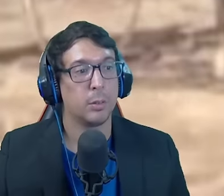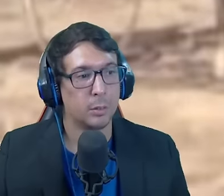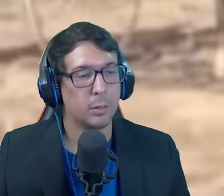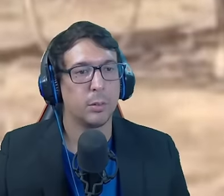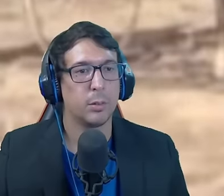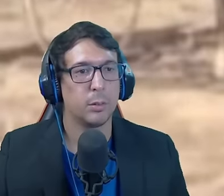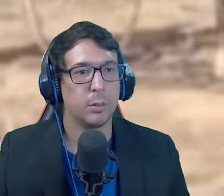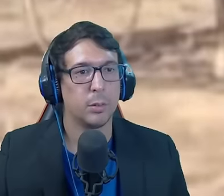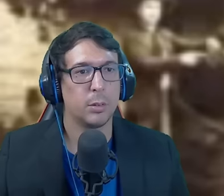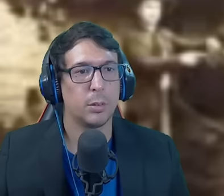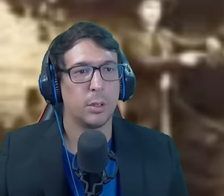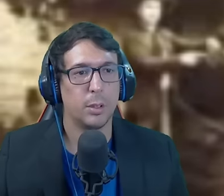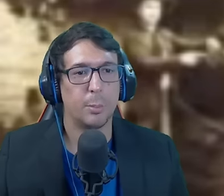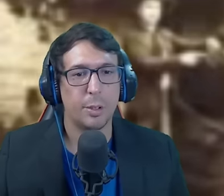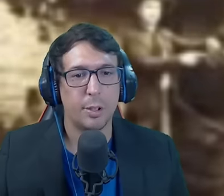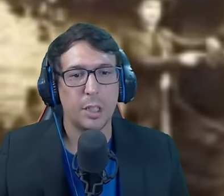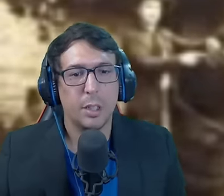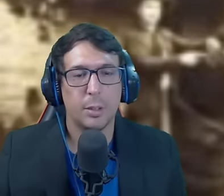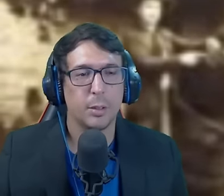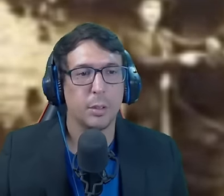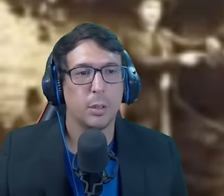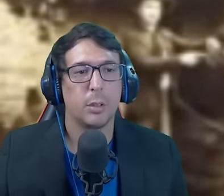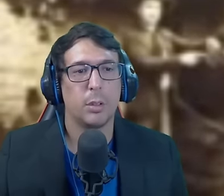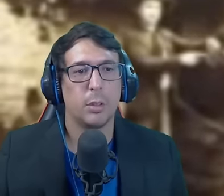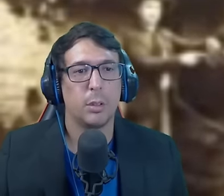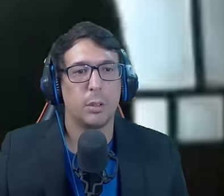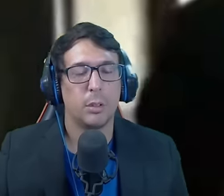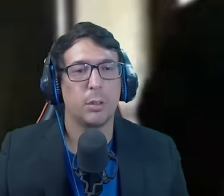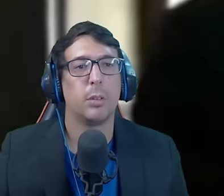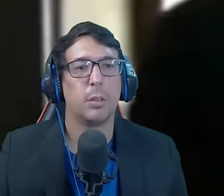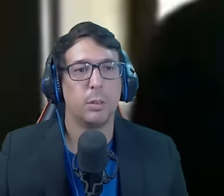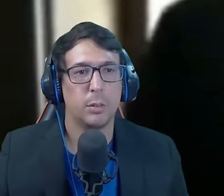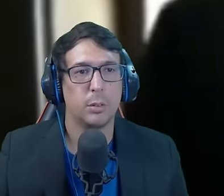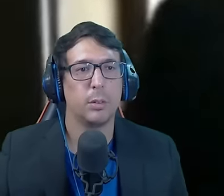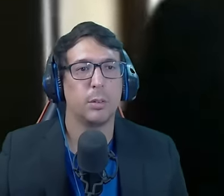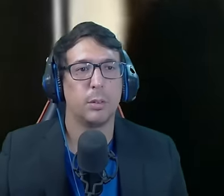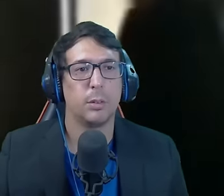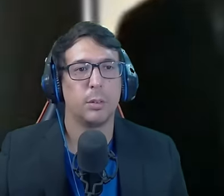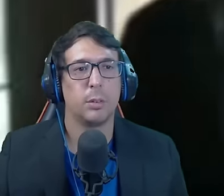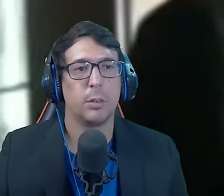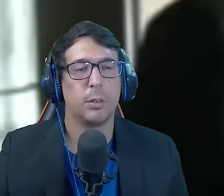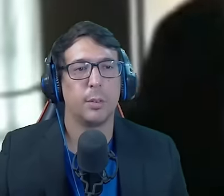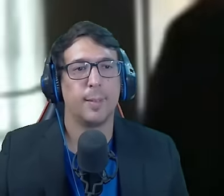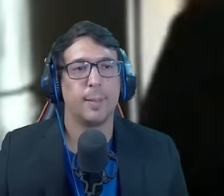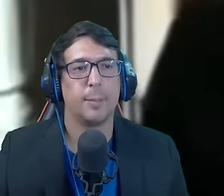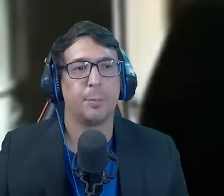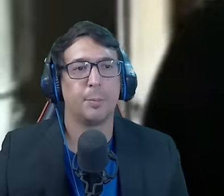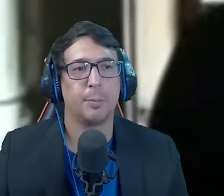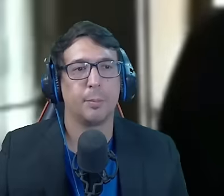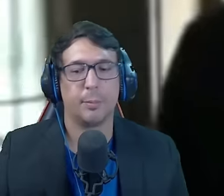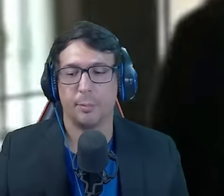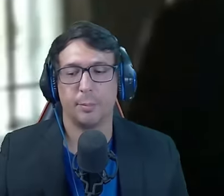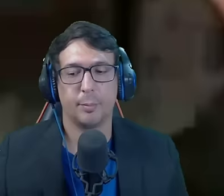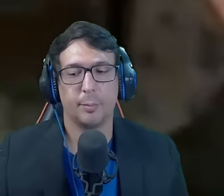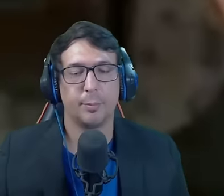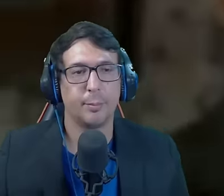chilena durante el siglo XIX. Impresionante. El doble que la actualidad. Pero Armando, ¿cómo lograron convencer a esta gente que se viniera